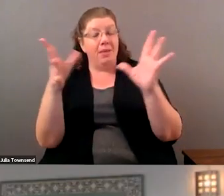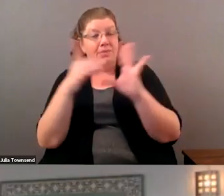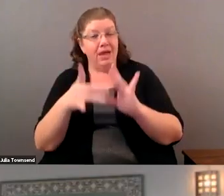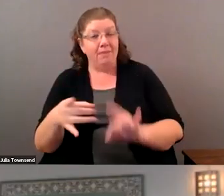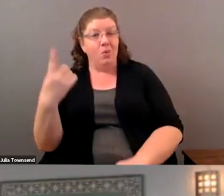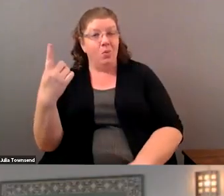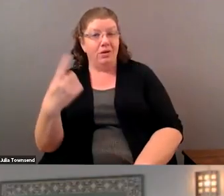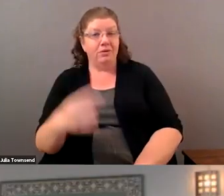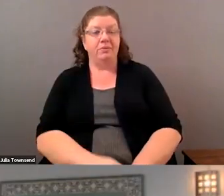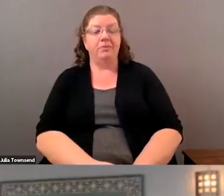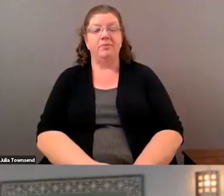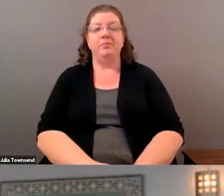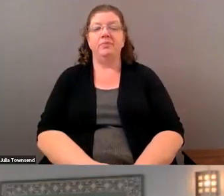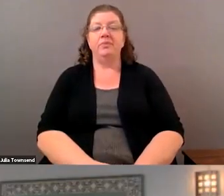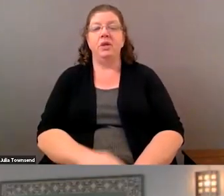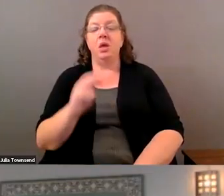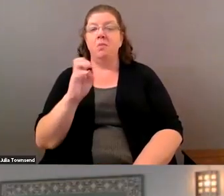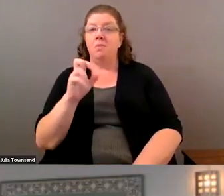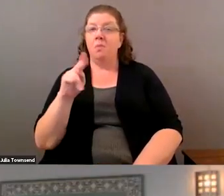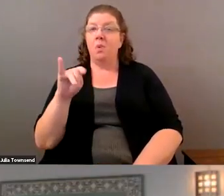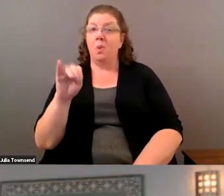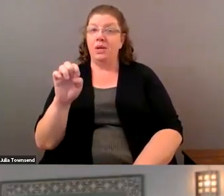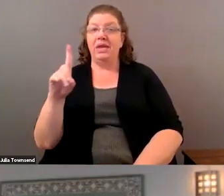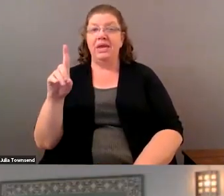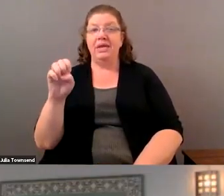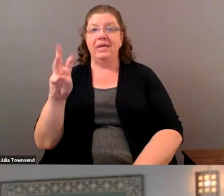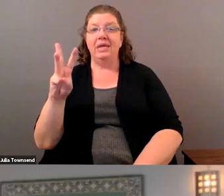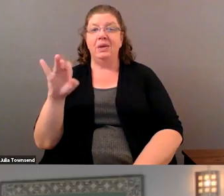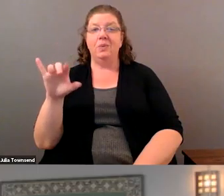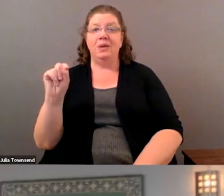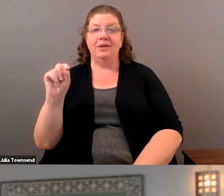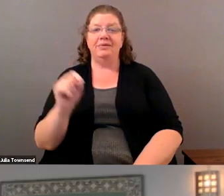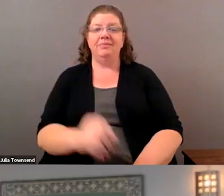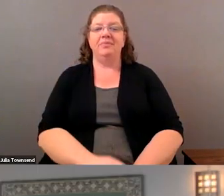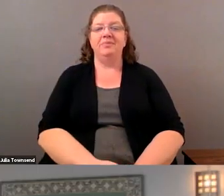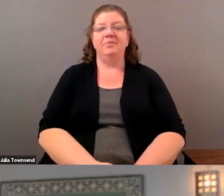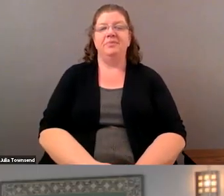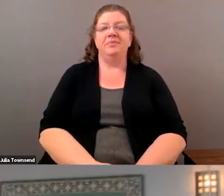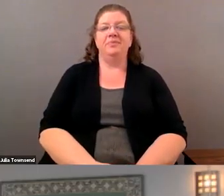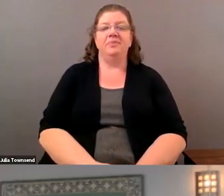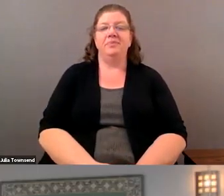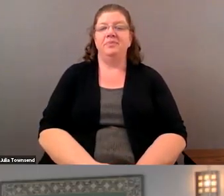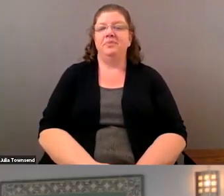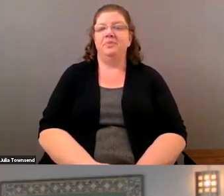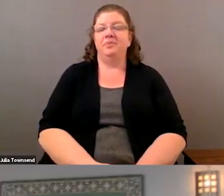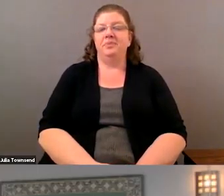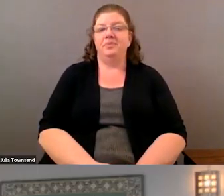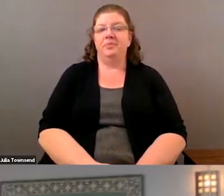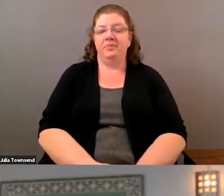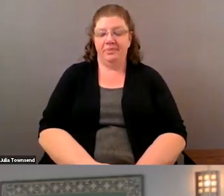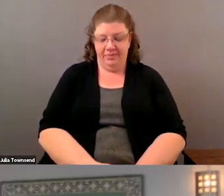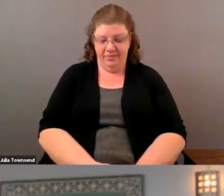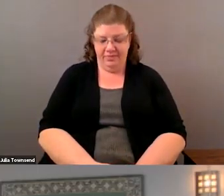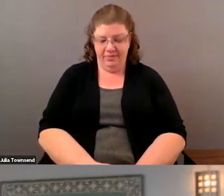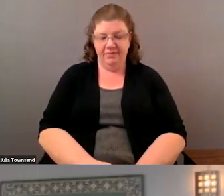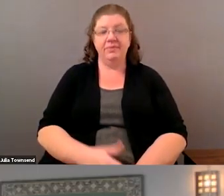comentario público sobre este artículo tenemos un comentario público bonito